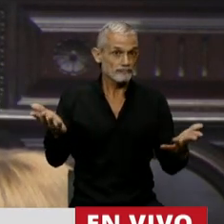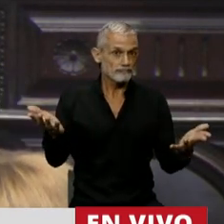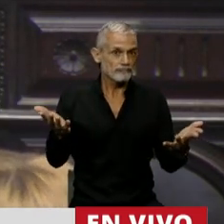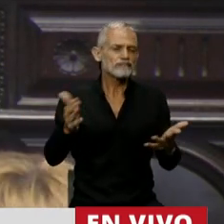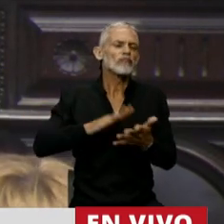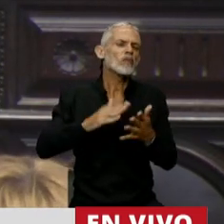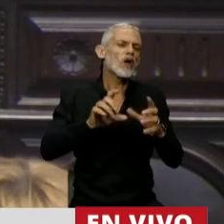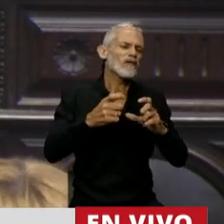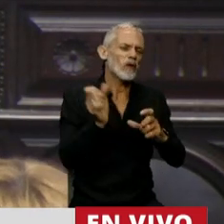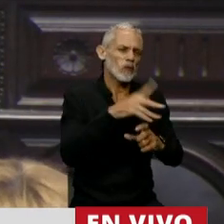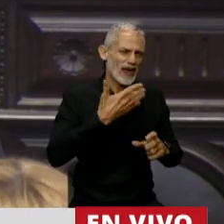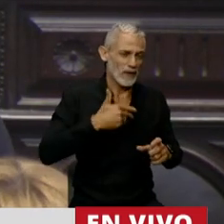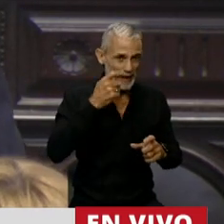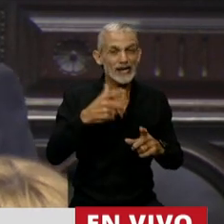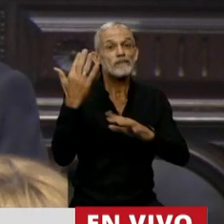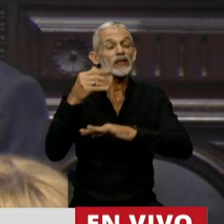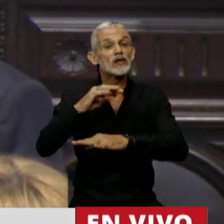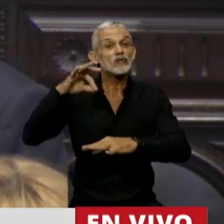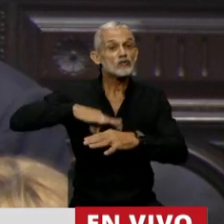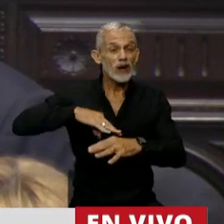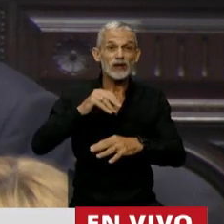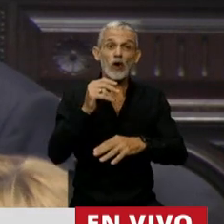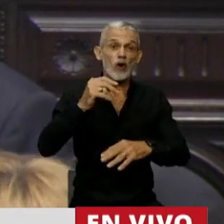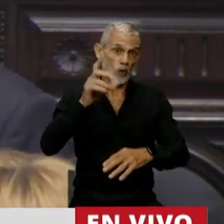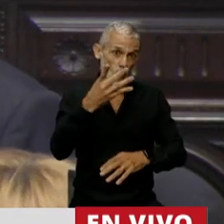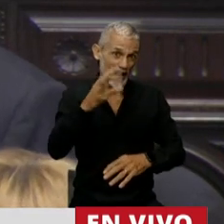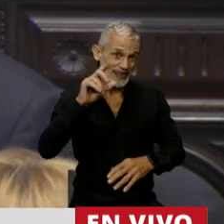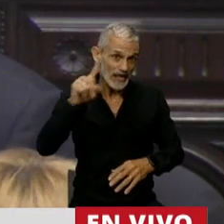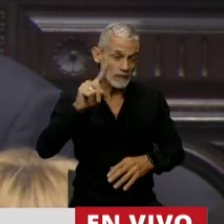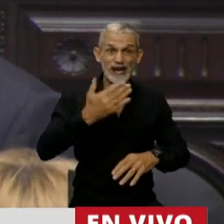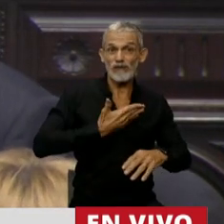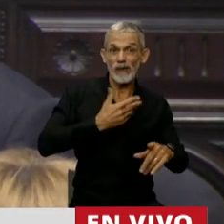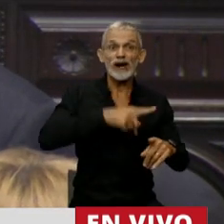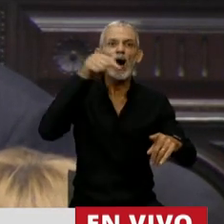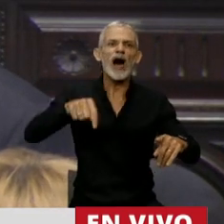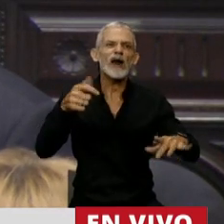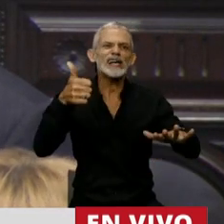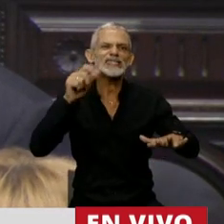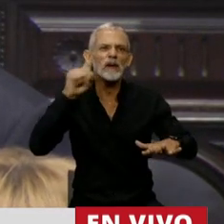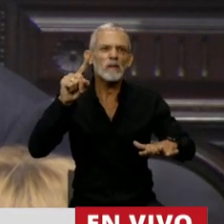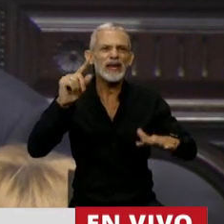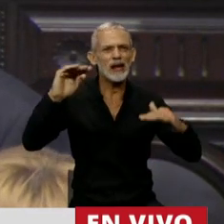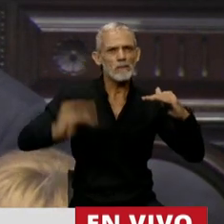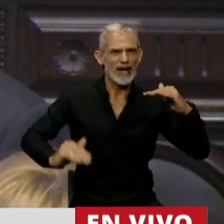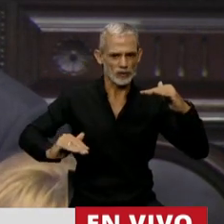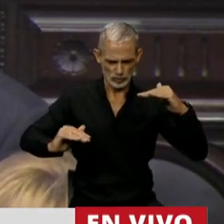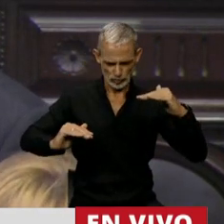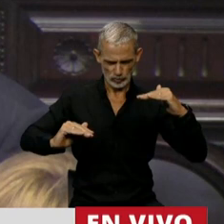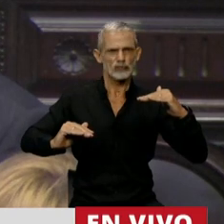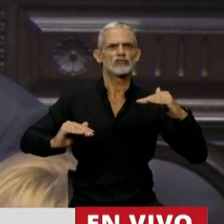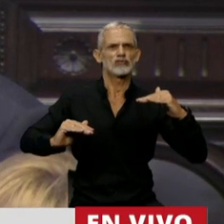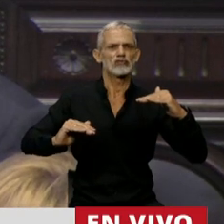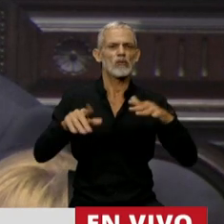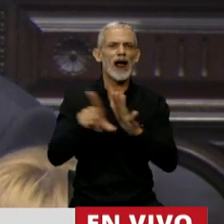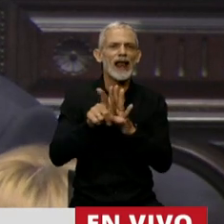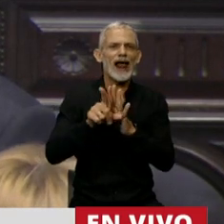Los que cobraban el haber de 40.000 pesos en febrero, hoy cobran 6.000 pesos por mes menos de lo que correspondía por